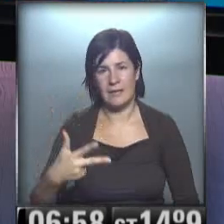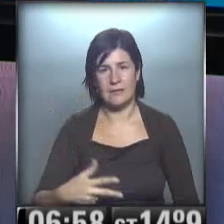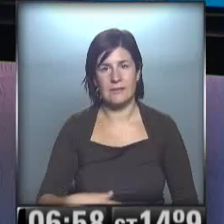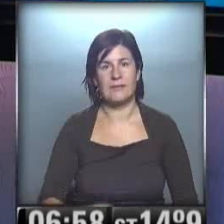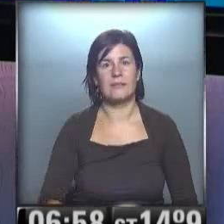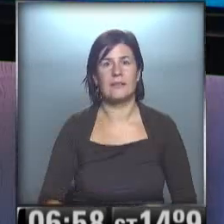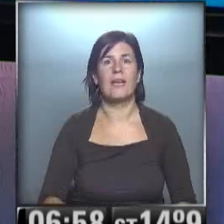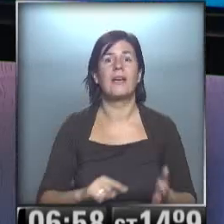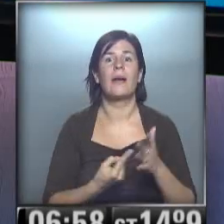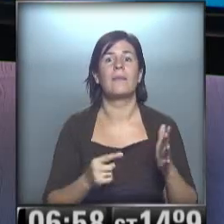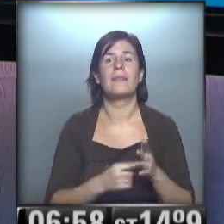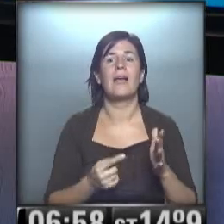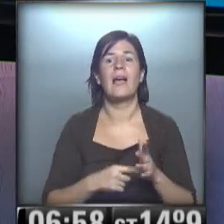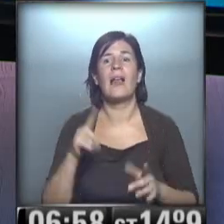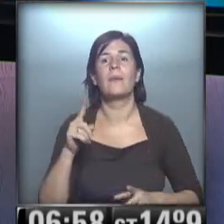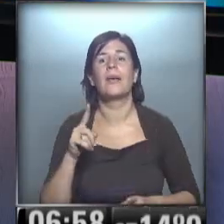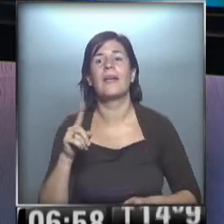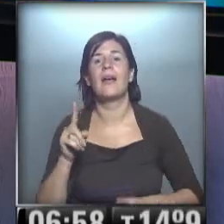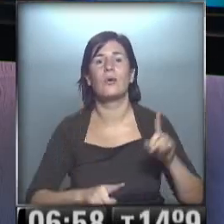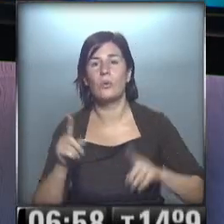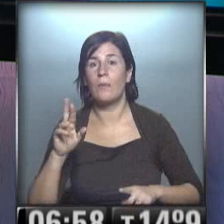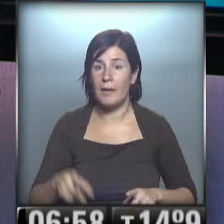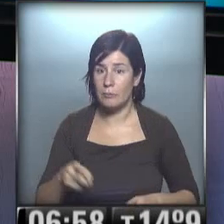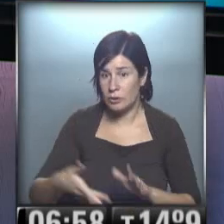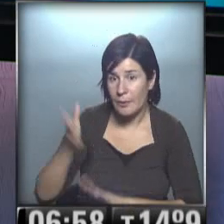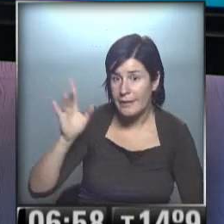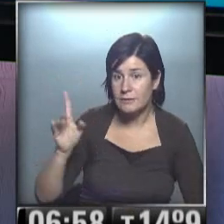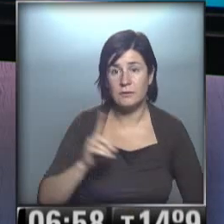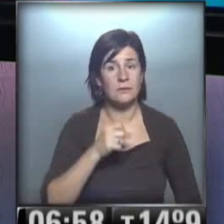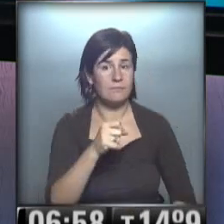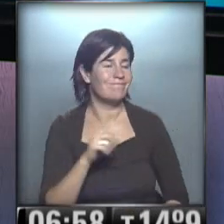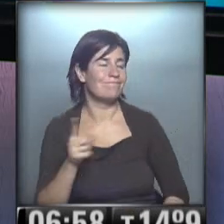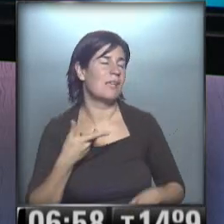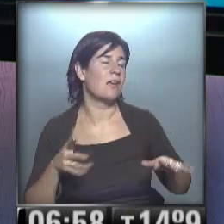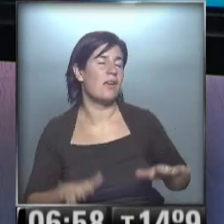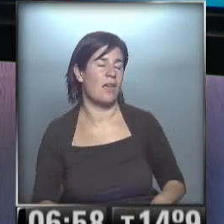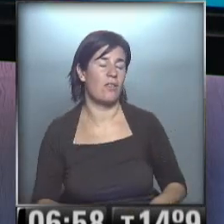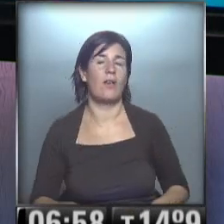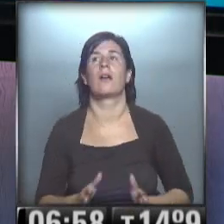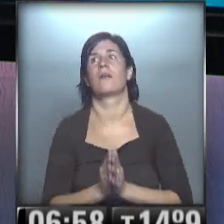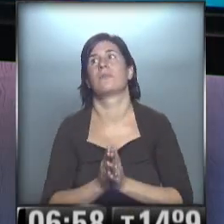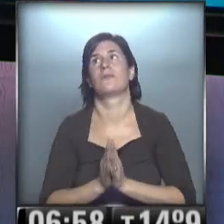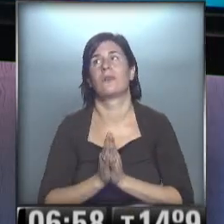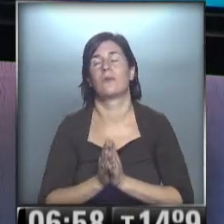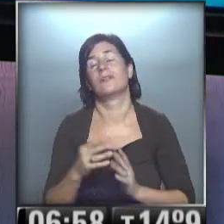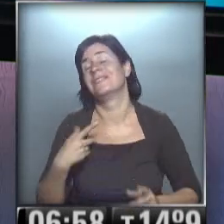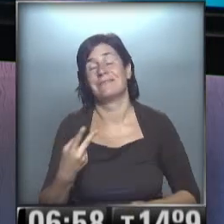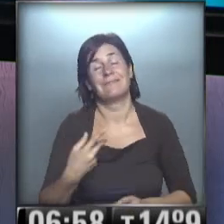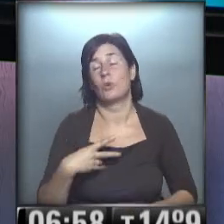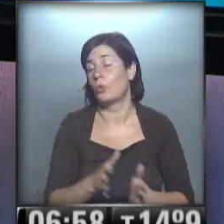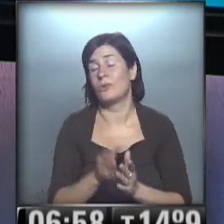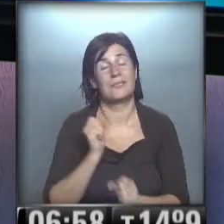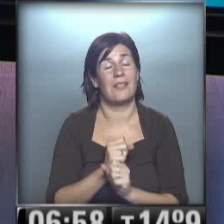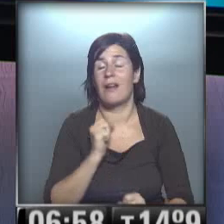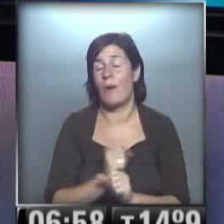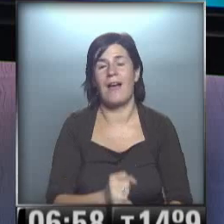Capital. Vamos para Ale, para Cari, que también... Cari, ¿vos te vas? No. No, me quedo. Por favor. Sí, no me quedo acá sola. Con vos, pero por